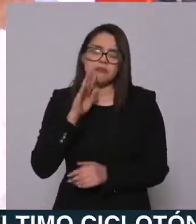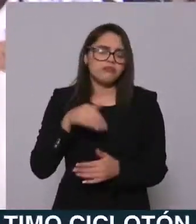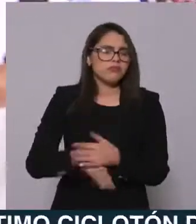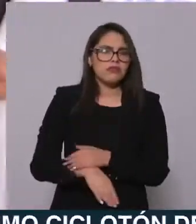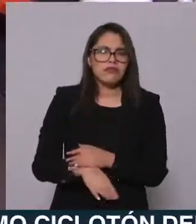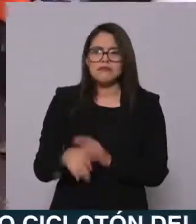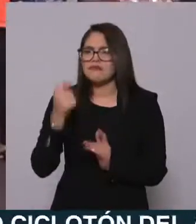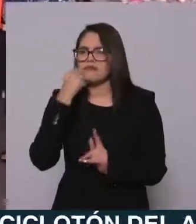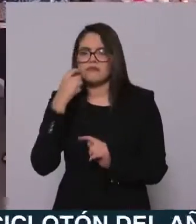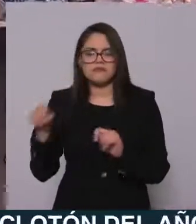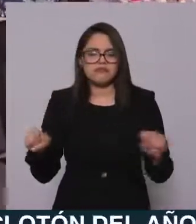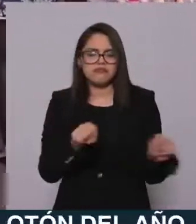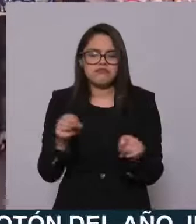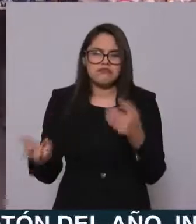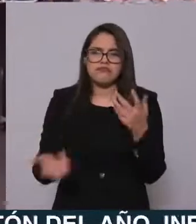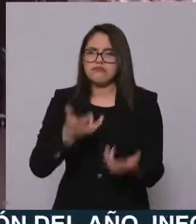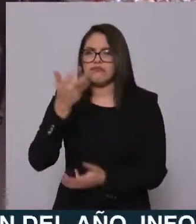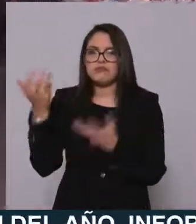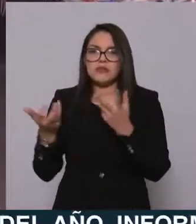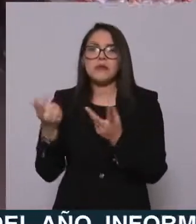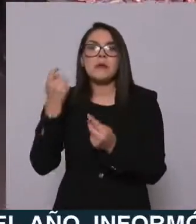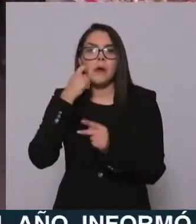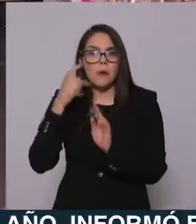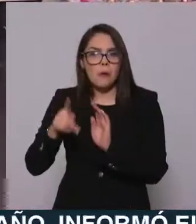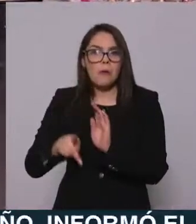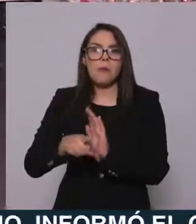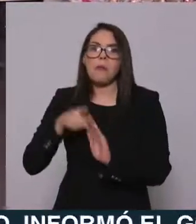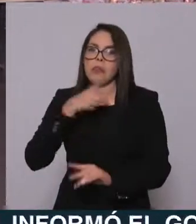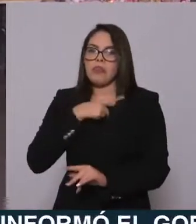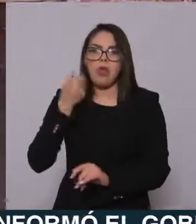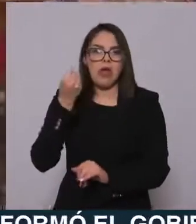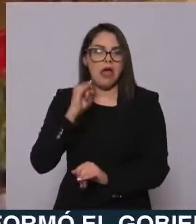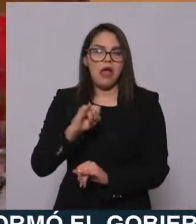un terremoto. Así es como renace la venta en el Mercado de la Merced.